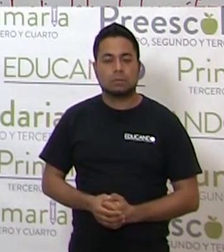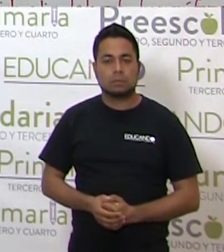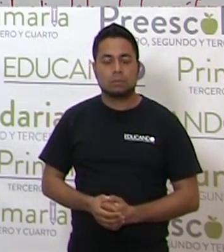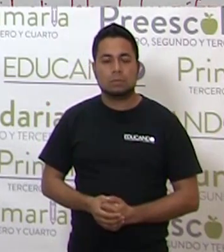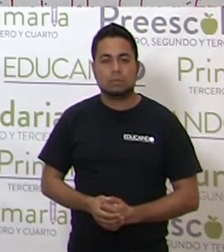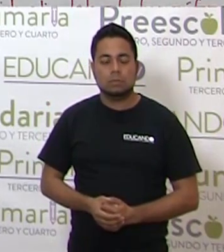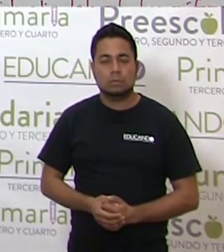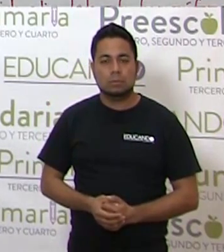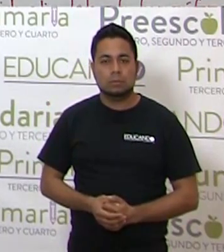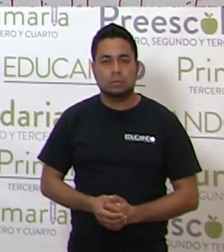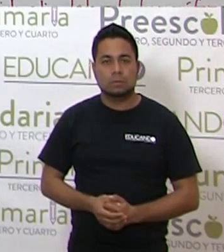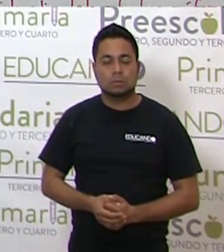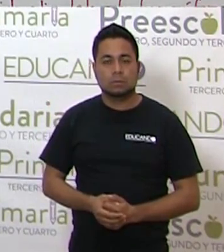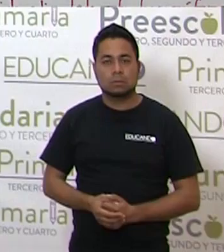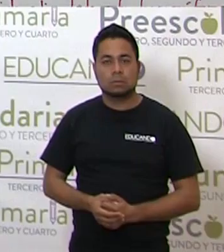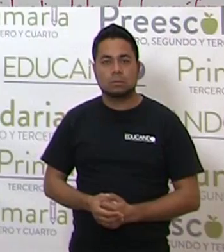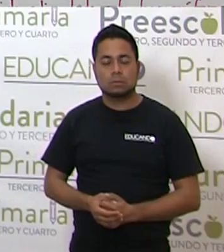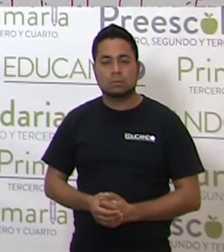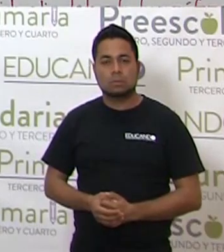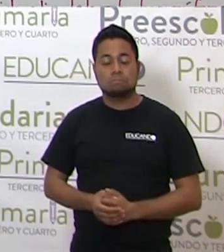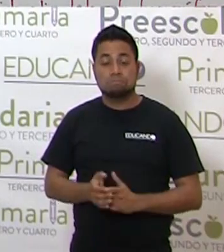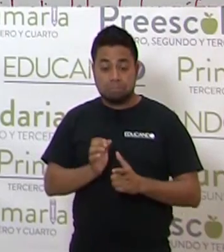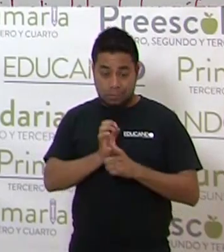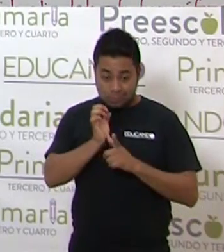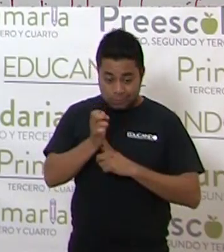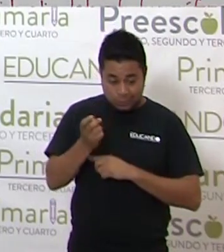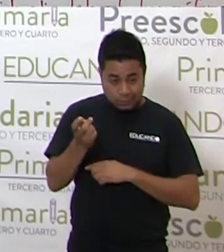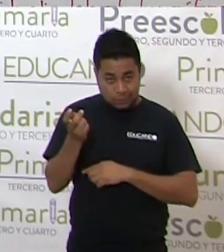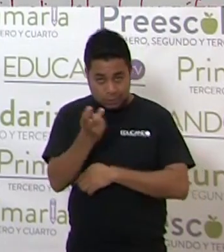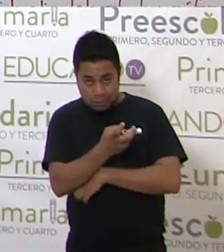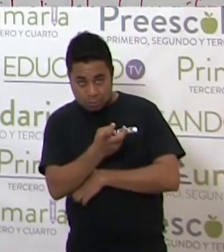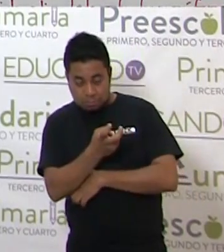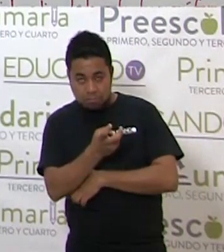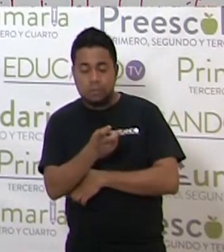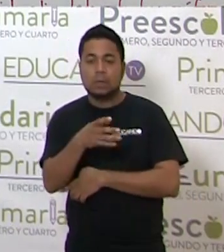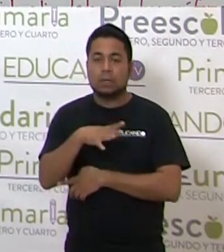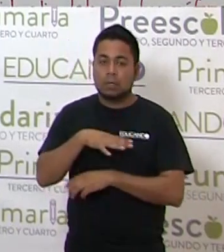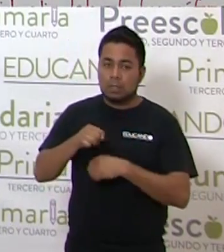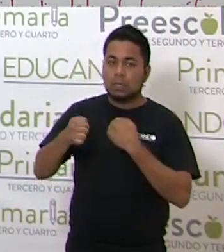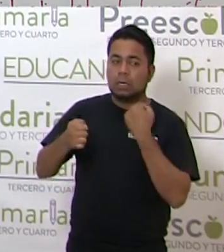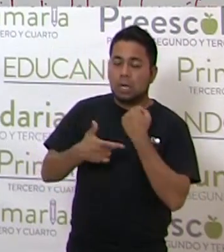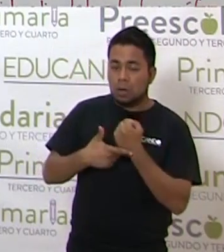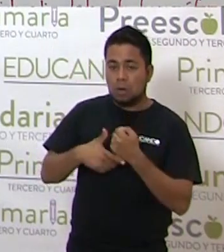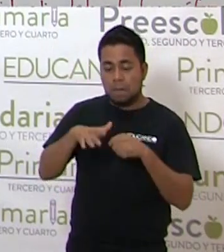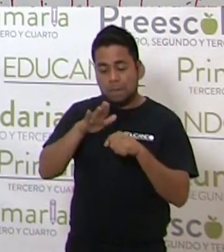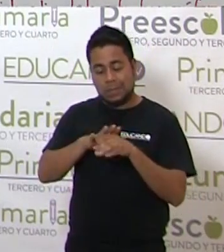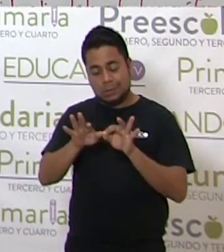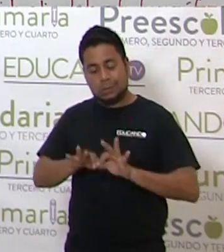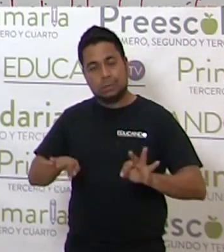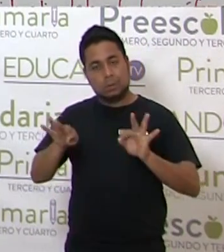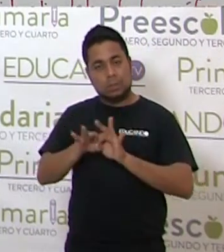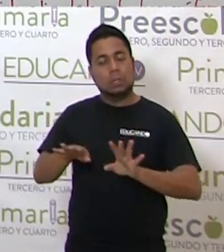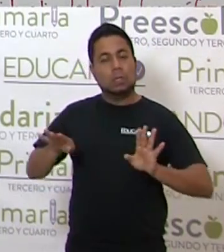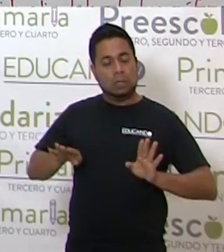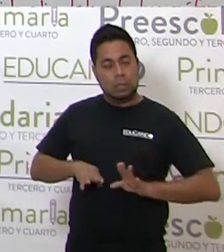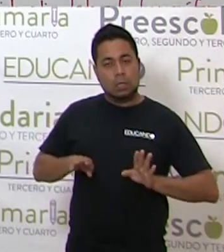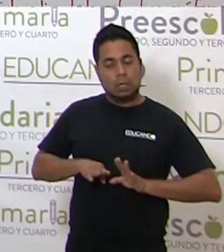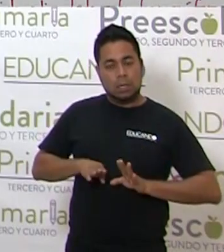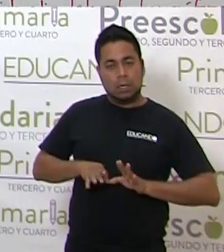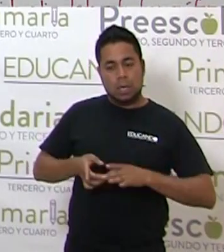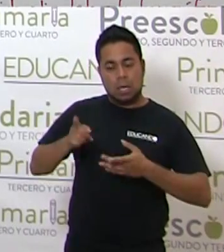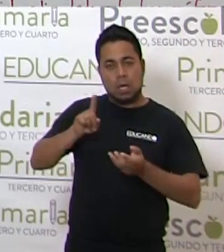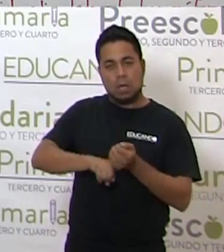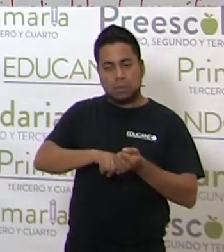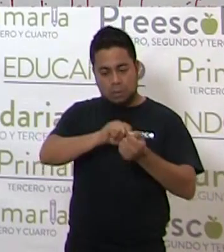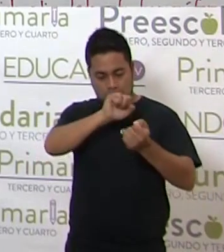Ok. Entonces estos son algunos de las más importantes características que tiene